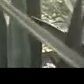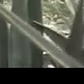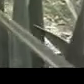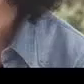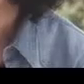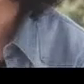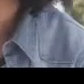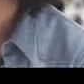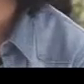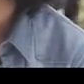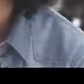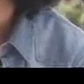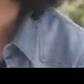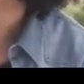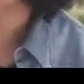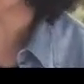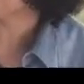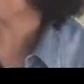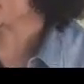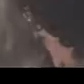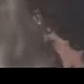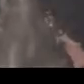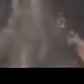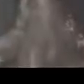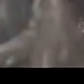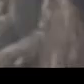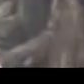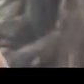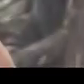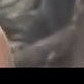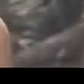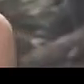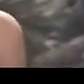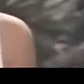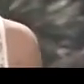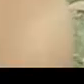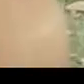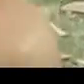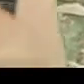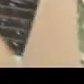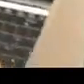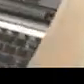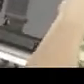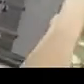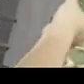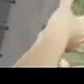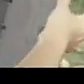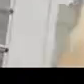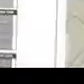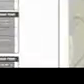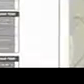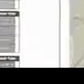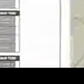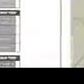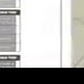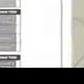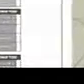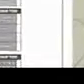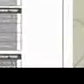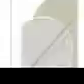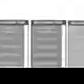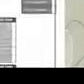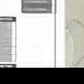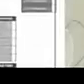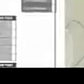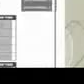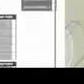¿Entiendes bien todo lo que hay para elegir en las elecciones municipales? Tranquilo, es sencillo. Puedes votar de dos maneras, por selección individual